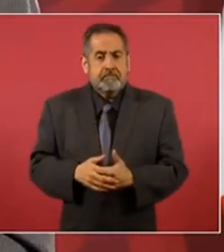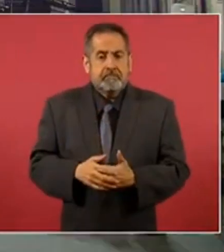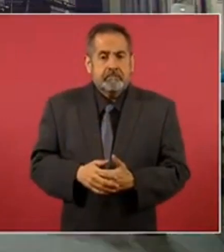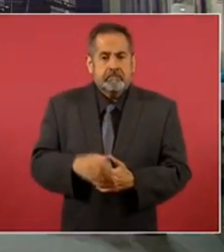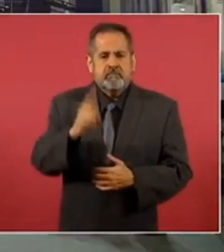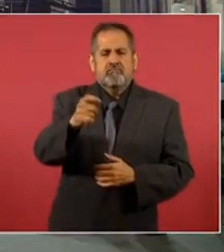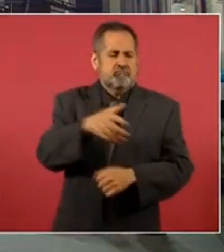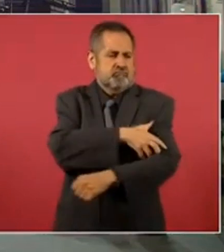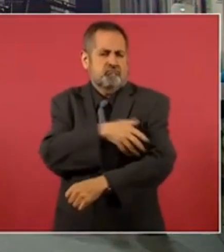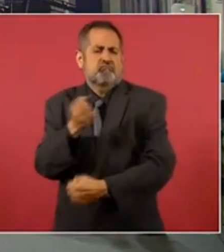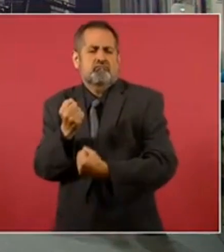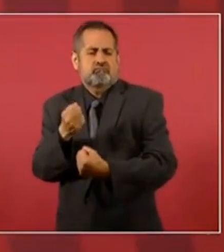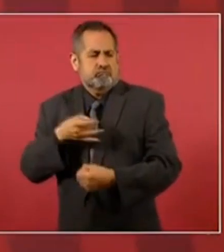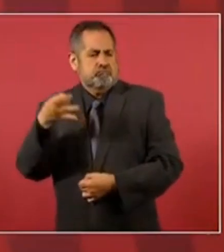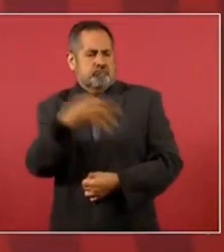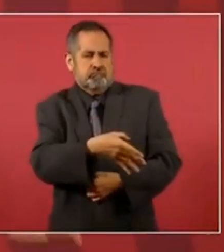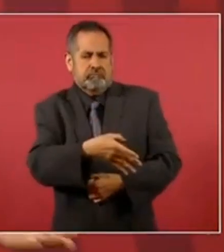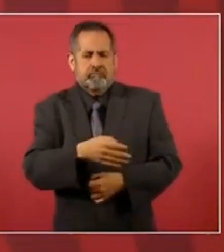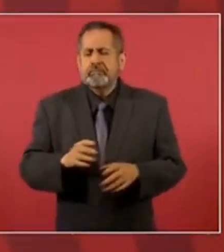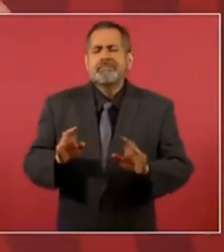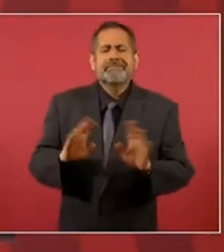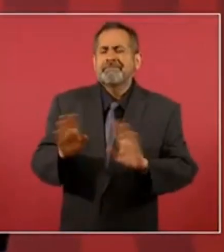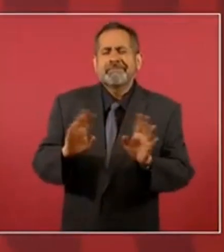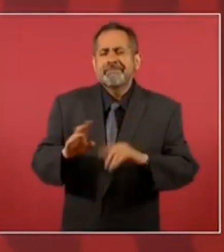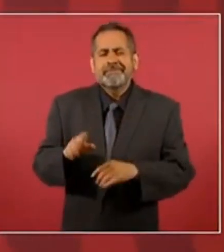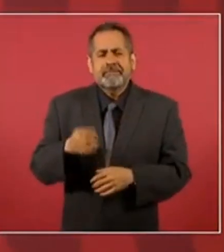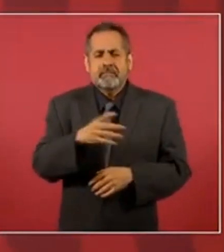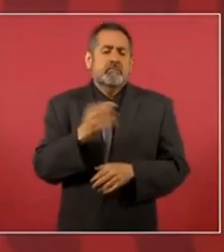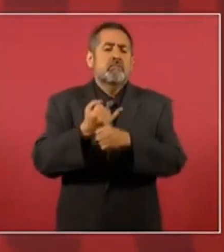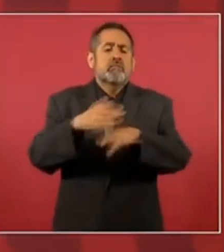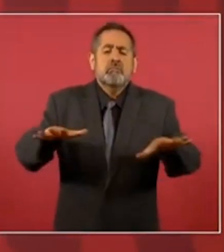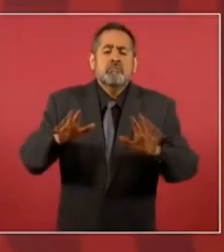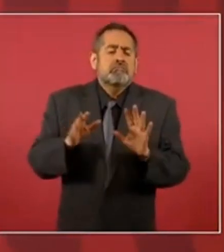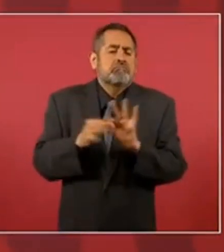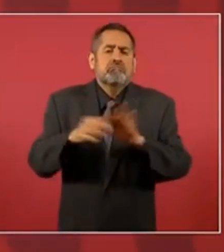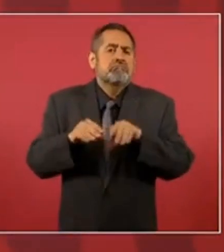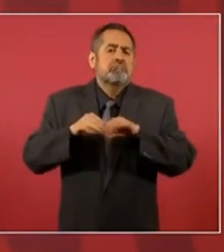músculo, presidente? No, es que íbamos a hacer de todas maneras el informe.